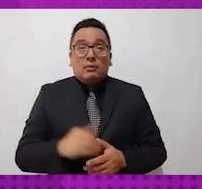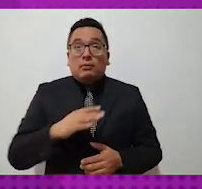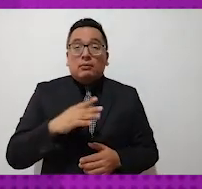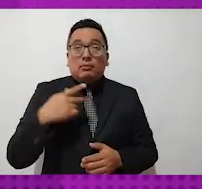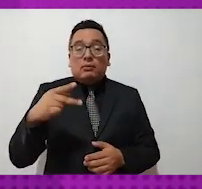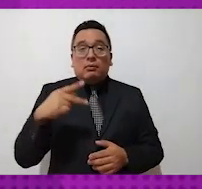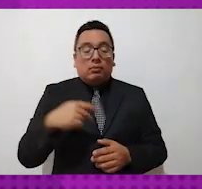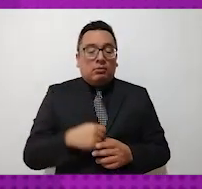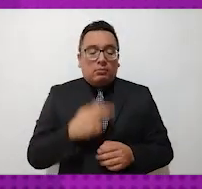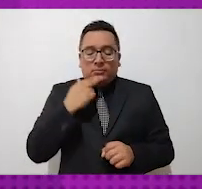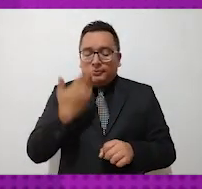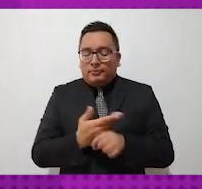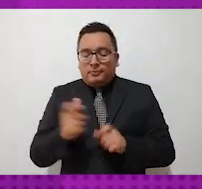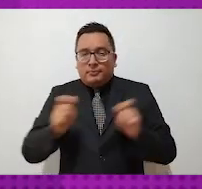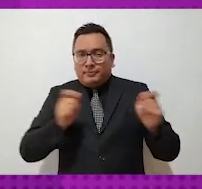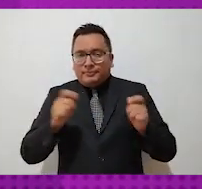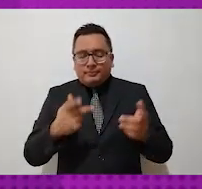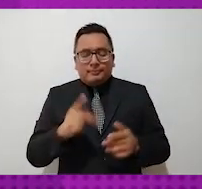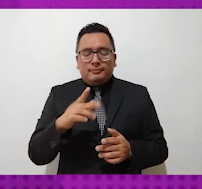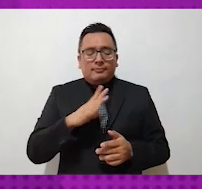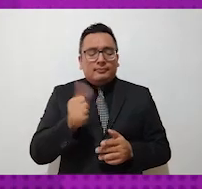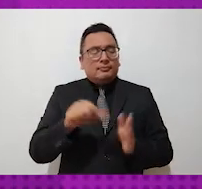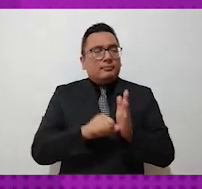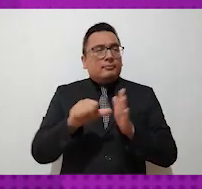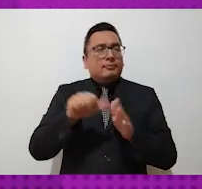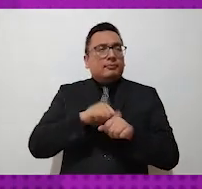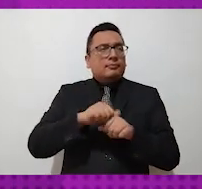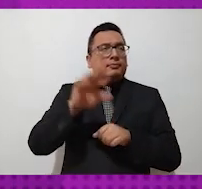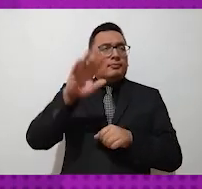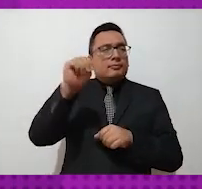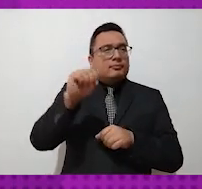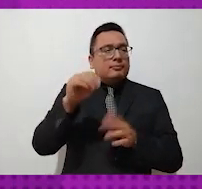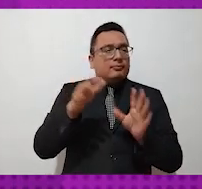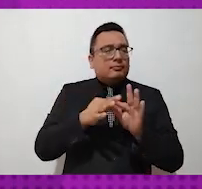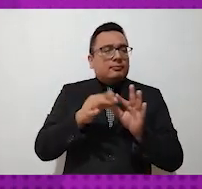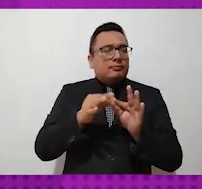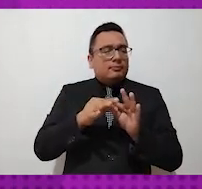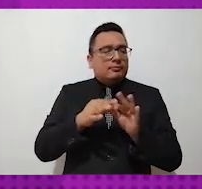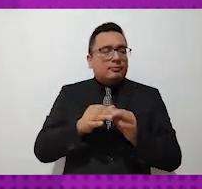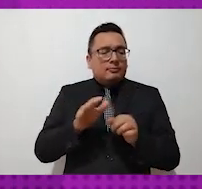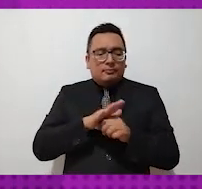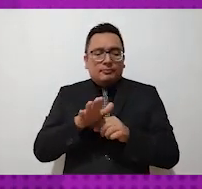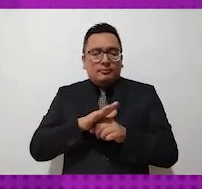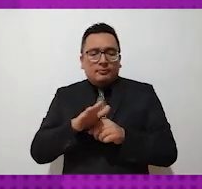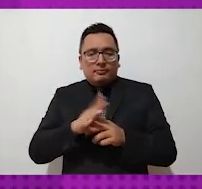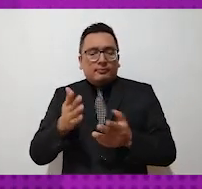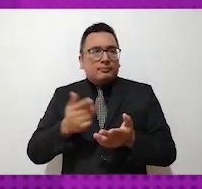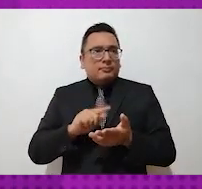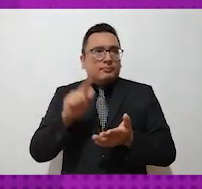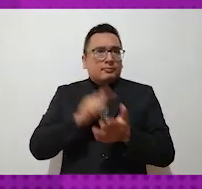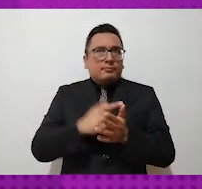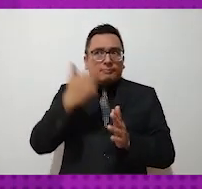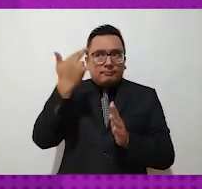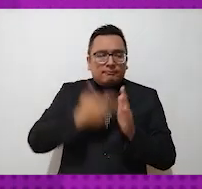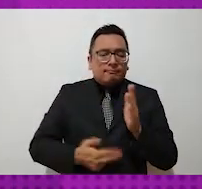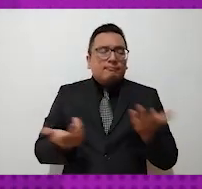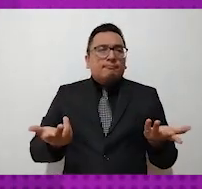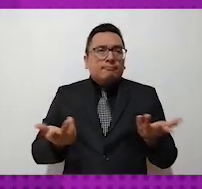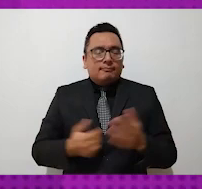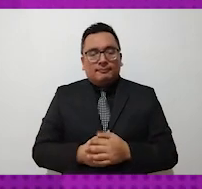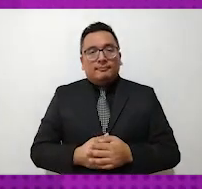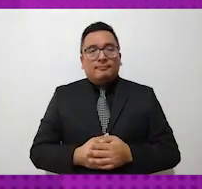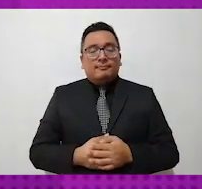del órgano interno de control, pero el artículo 49 te dice cuáles son las faltas administrativas. Entonces, yo creo